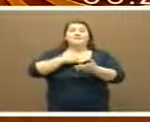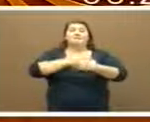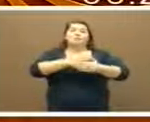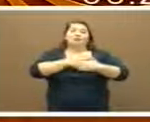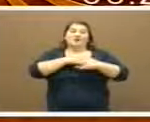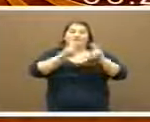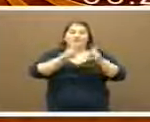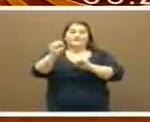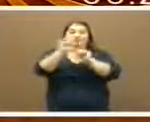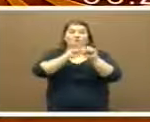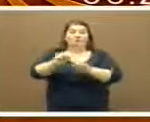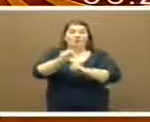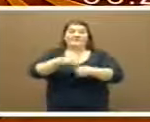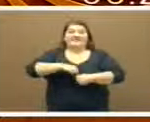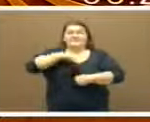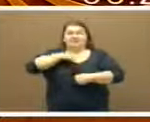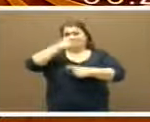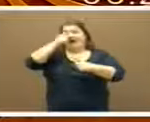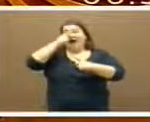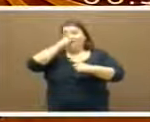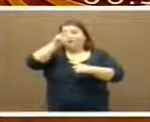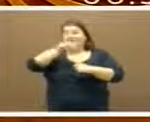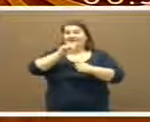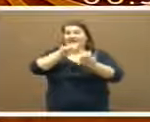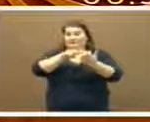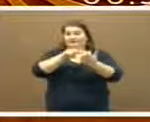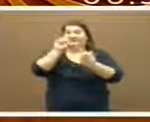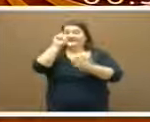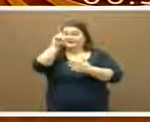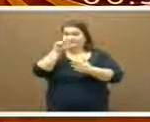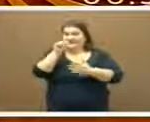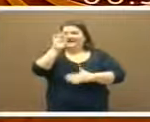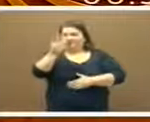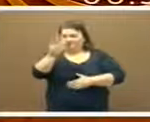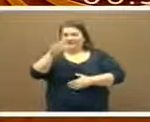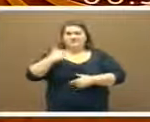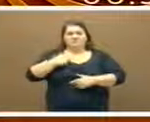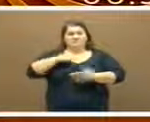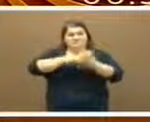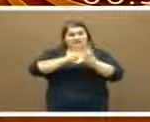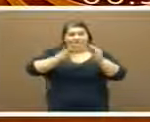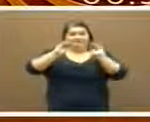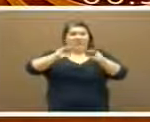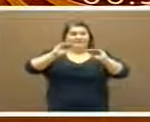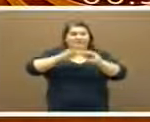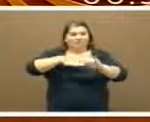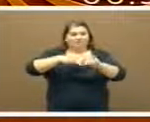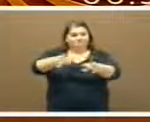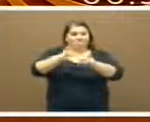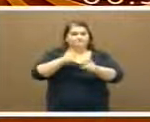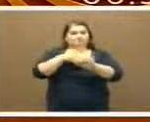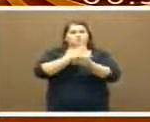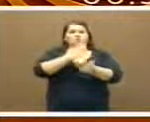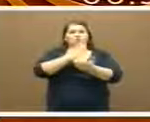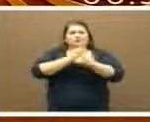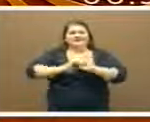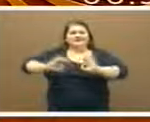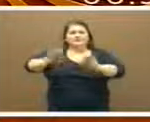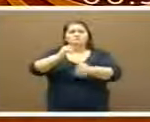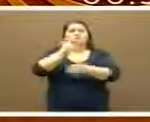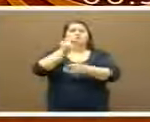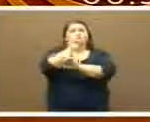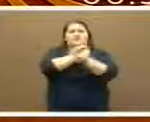voluntarios en materia de protección civil para el ejercicio 2014, pues ese plan de captación y formación se va a realizar mediante los cursos específicos en materia de